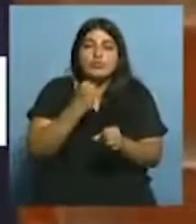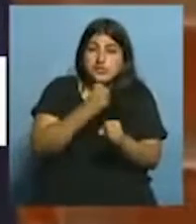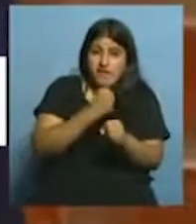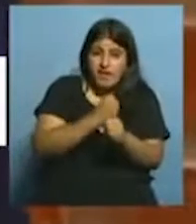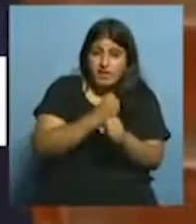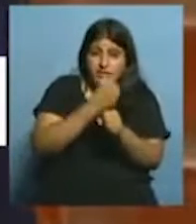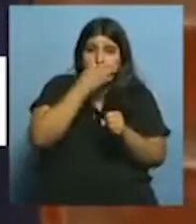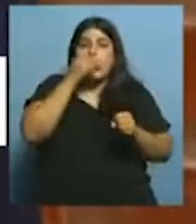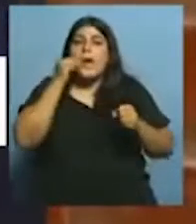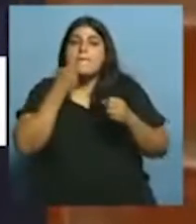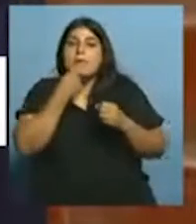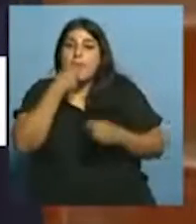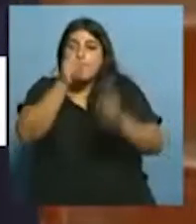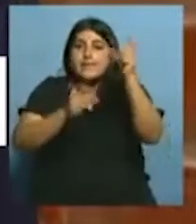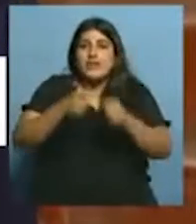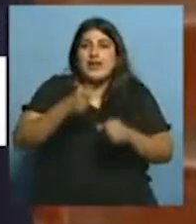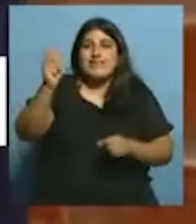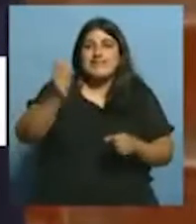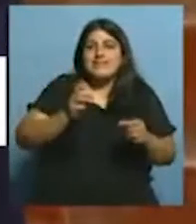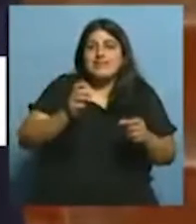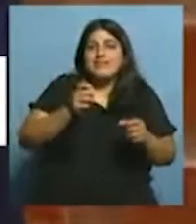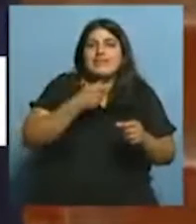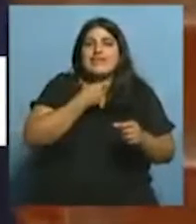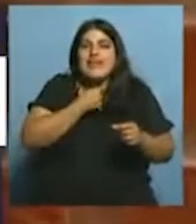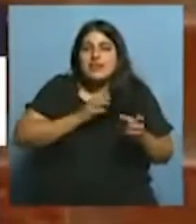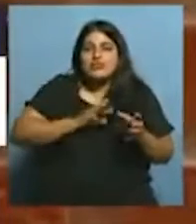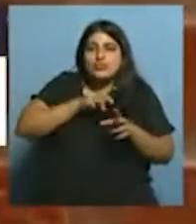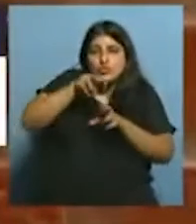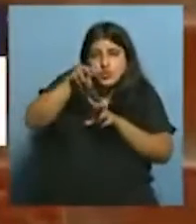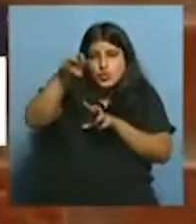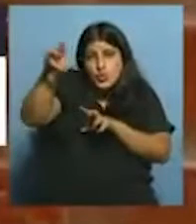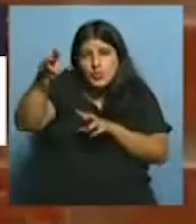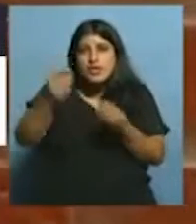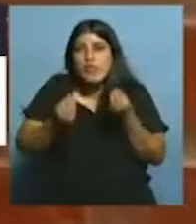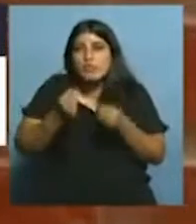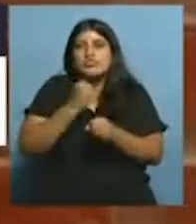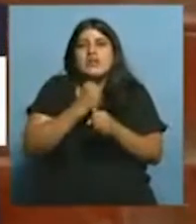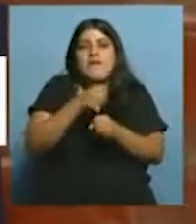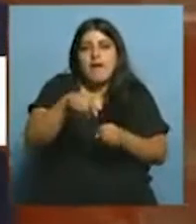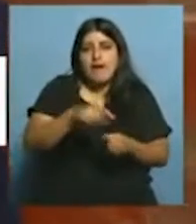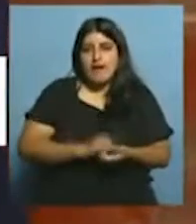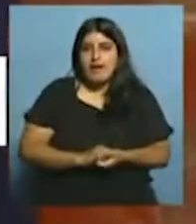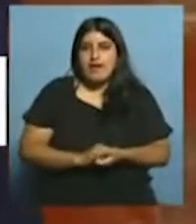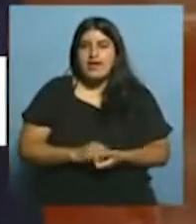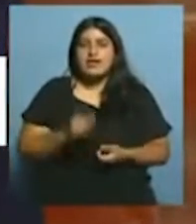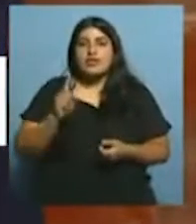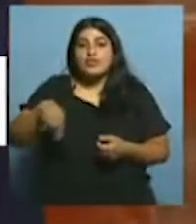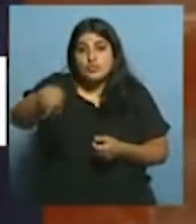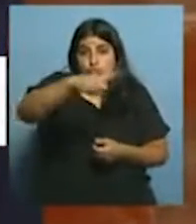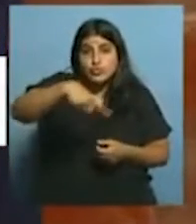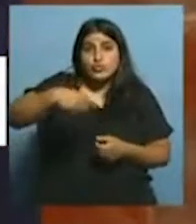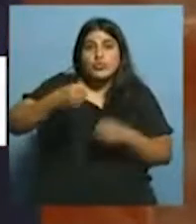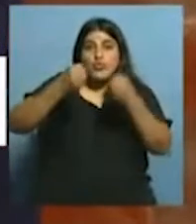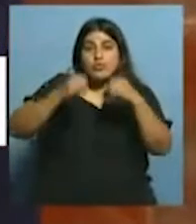peregrinos puedan ir? Se habla de que ya están subiendo algunos de ellos. Nosotros hemos iniciado el trabajo este fin de semana. Desde el